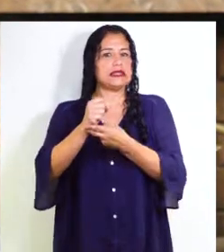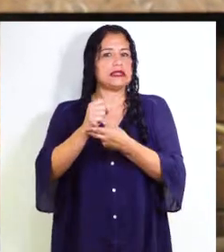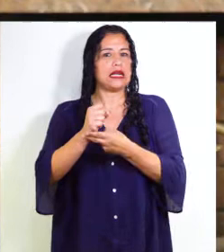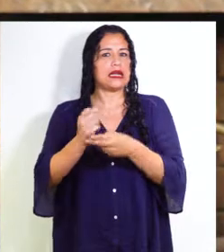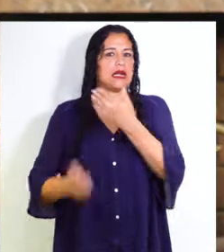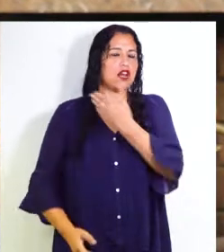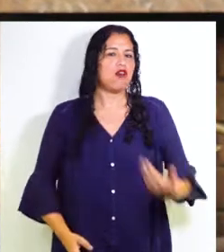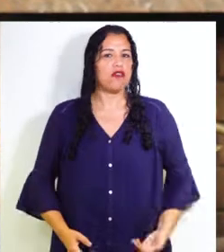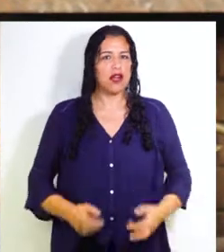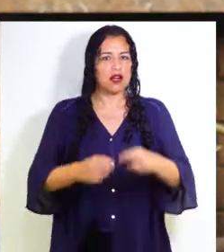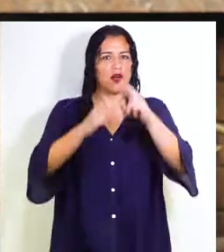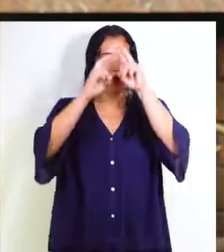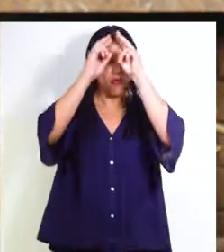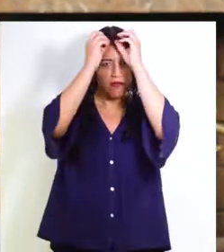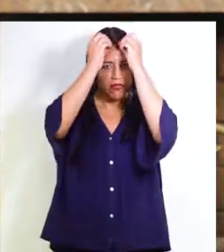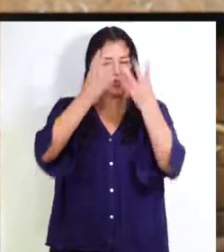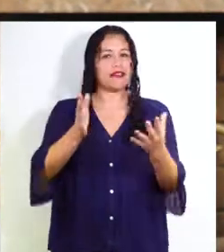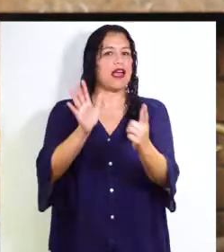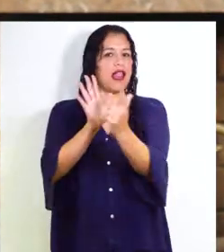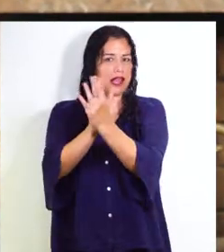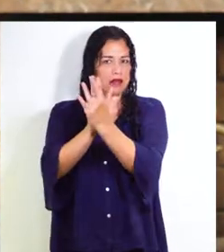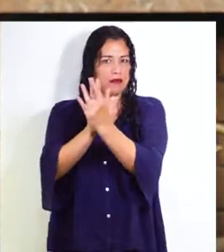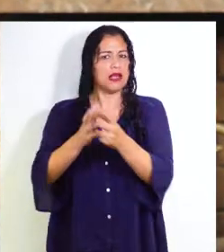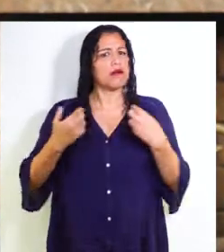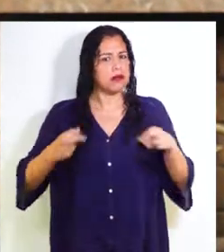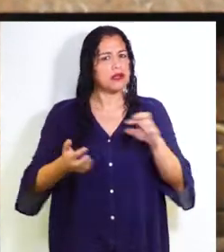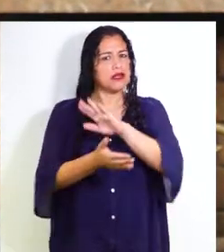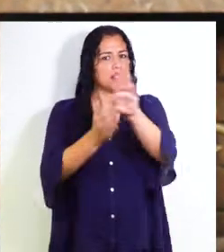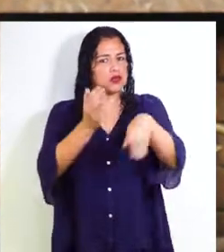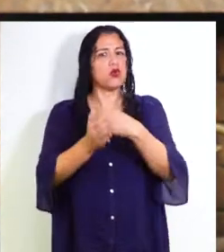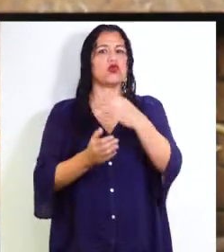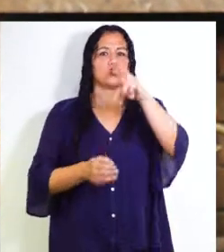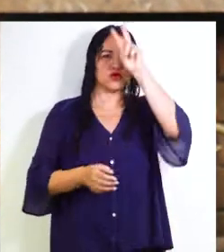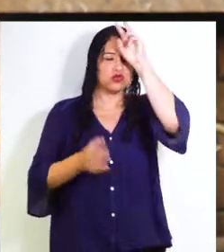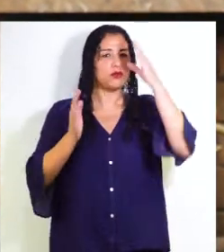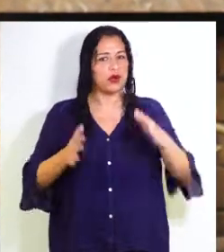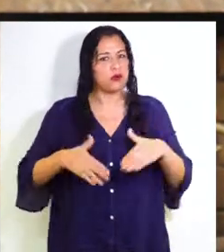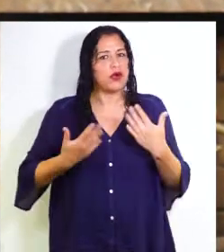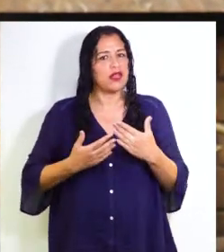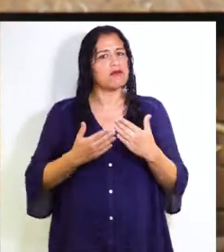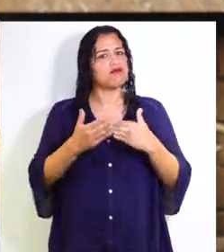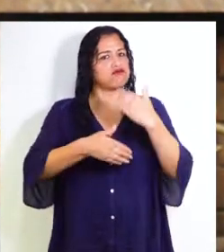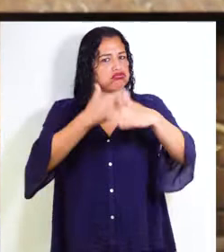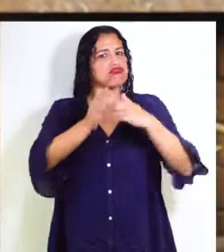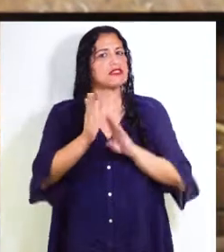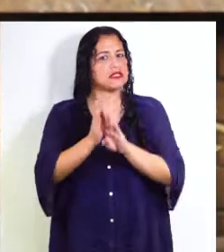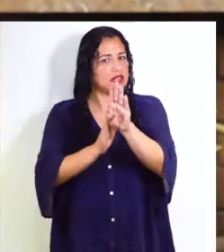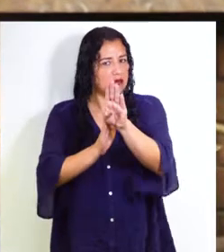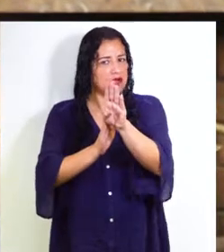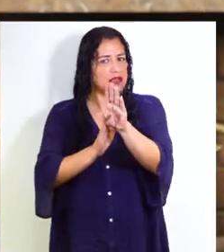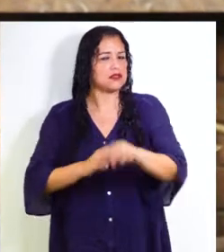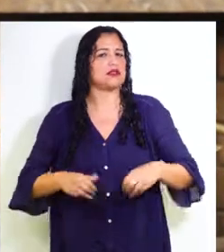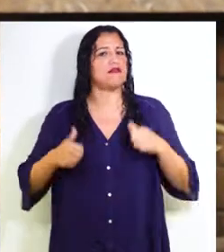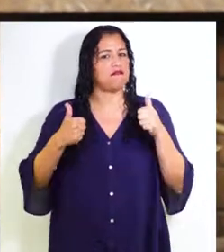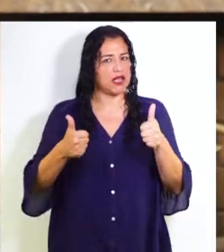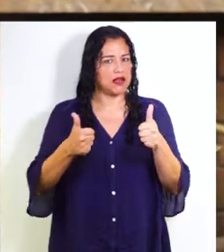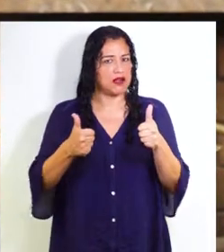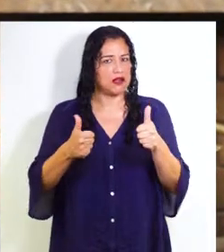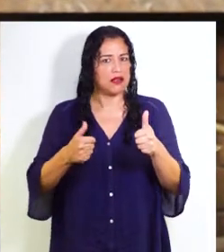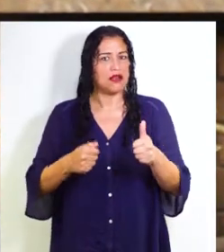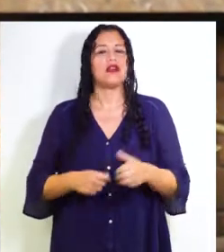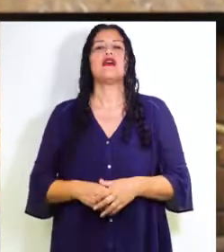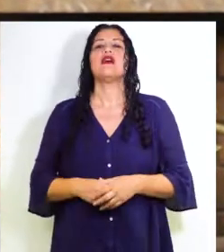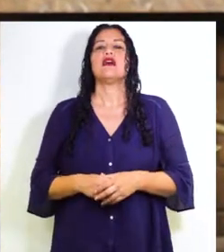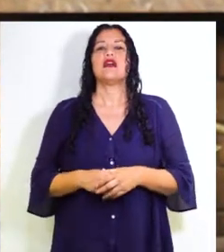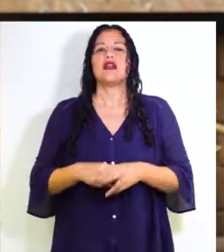del Estado de Derecho, ¿no? Y que permita que todos los peruanos puedan desenvolverse de una manera